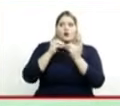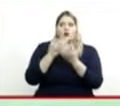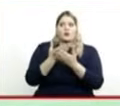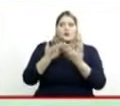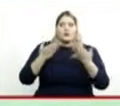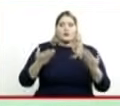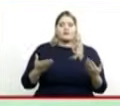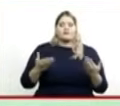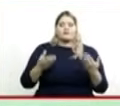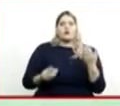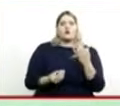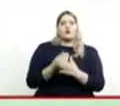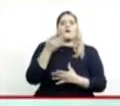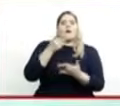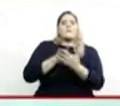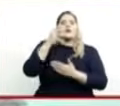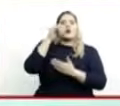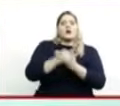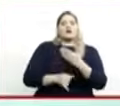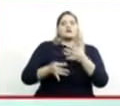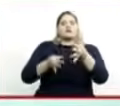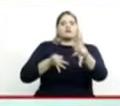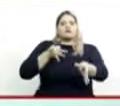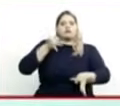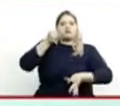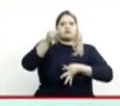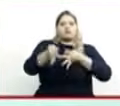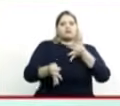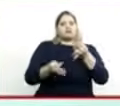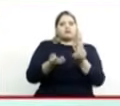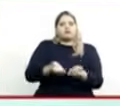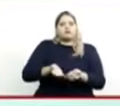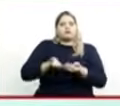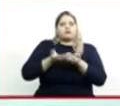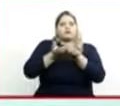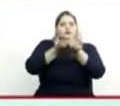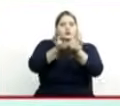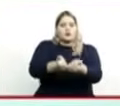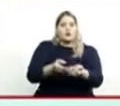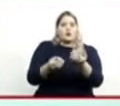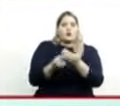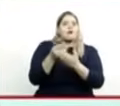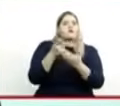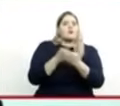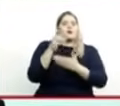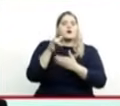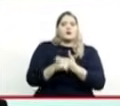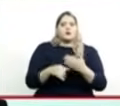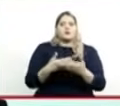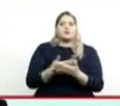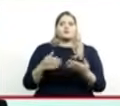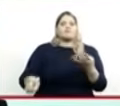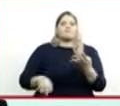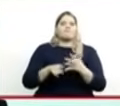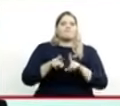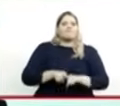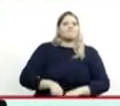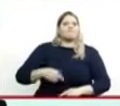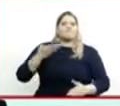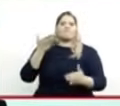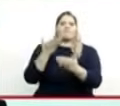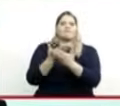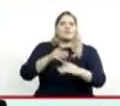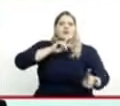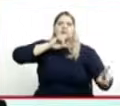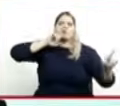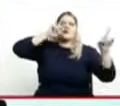del Tren Interoceánico. Asimismo, condenamos enérgicamente el cruel